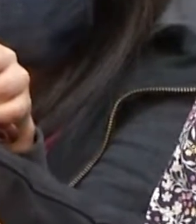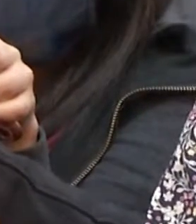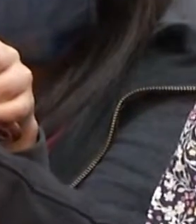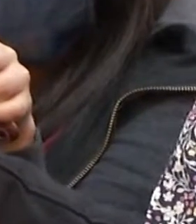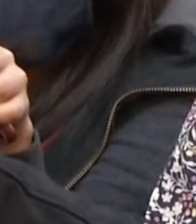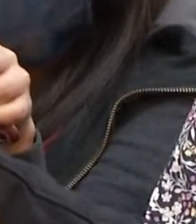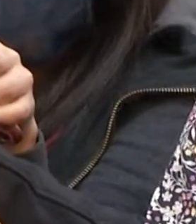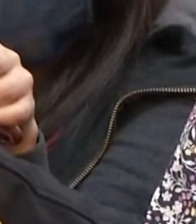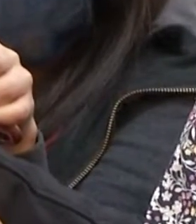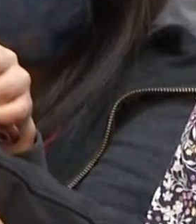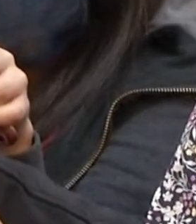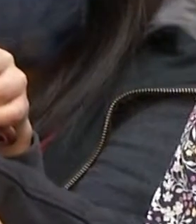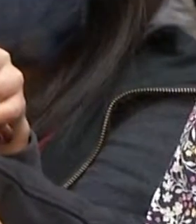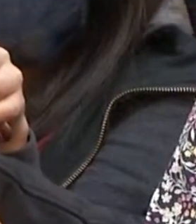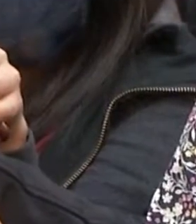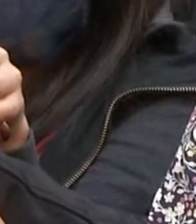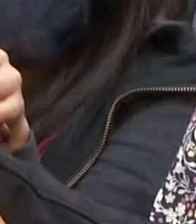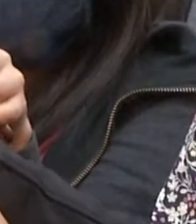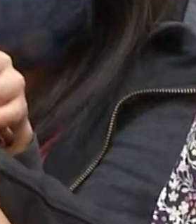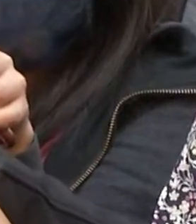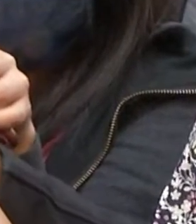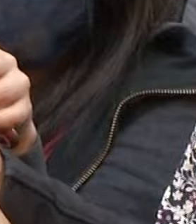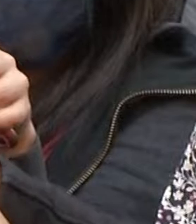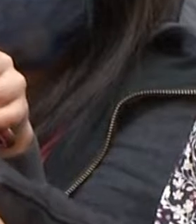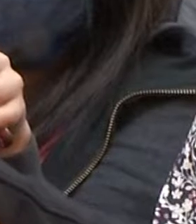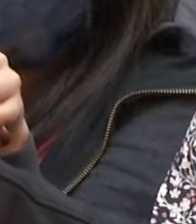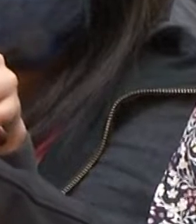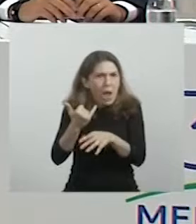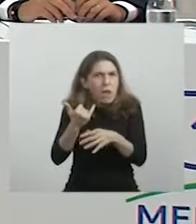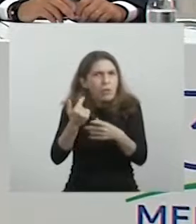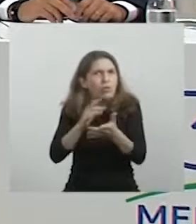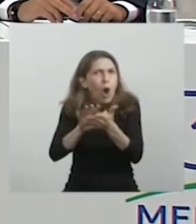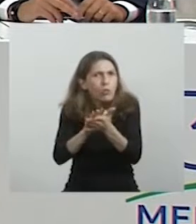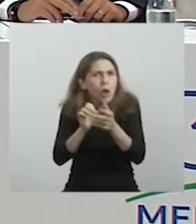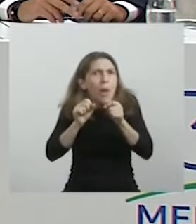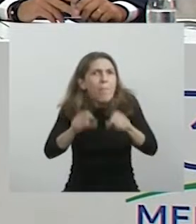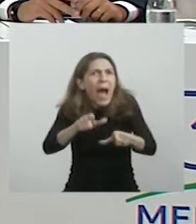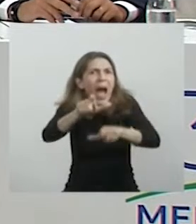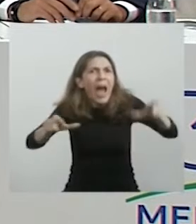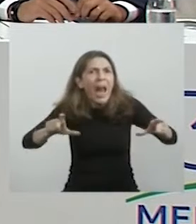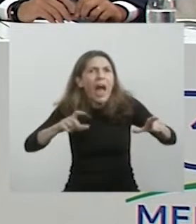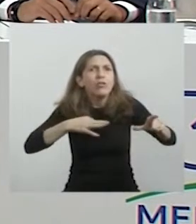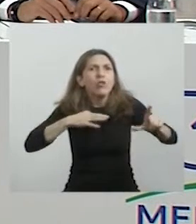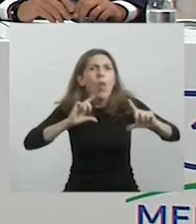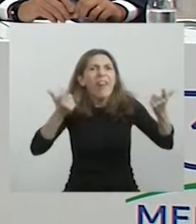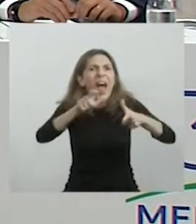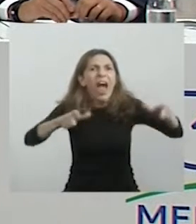No hay uno contra otro, al revés, es el bien de todos. Si alguno entiende que no es para su bien, que nos aflojen un poco la